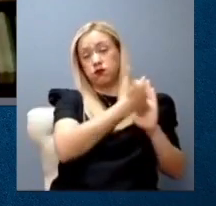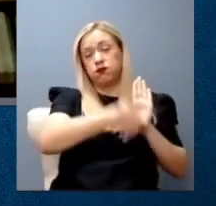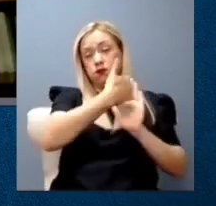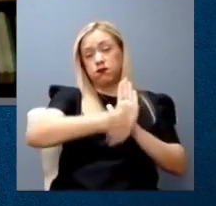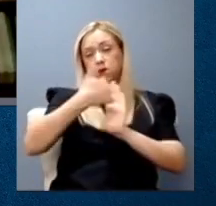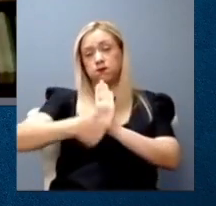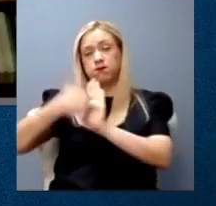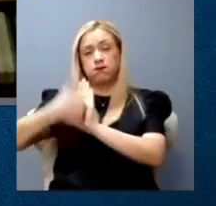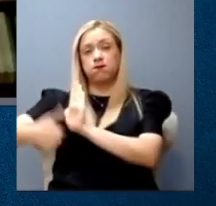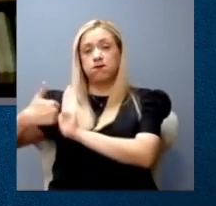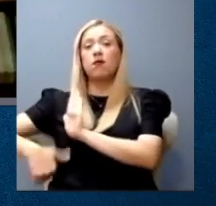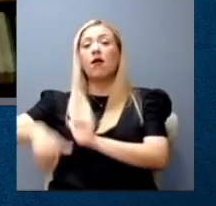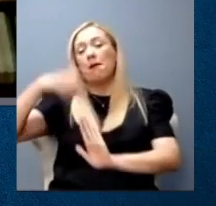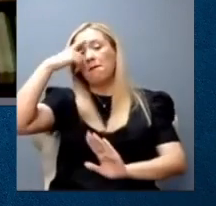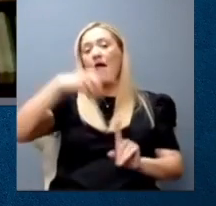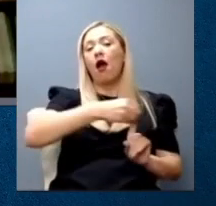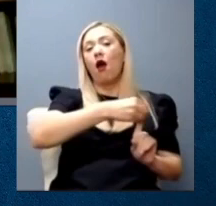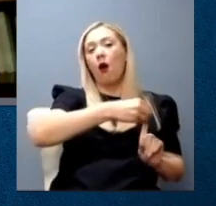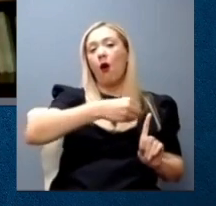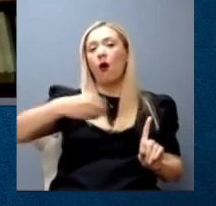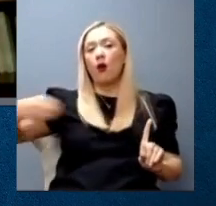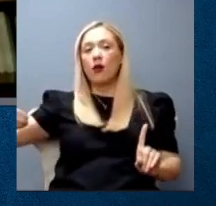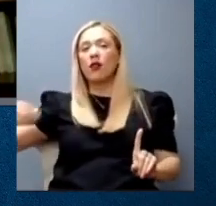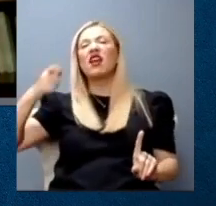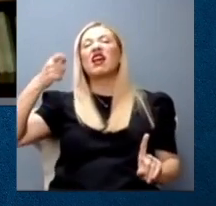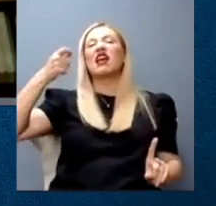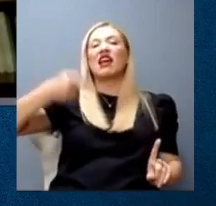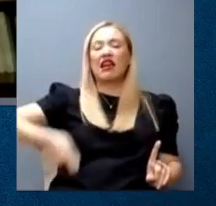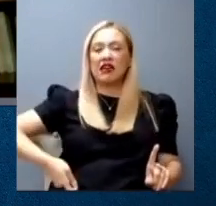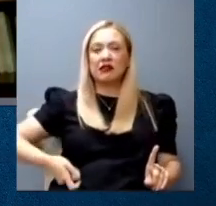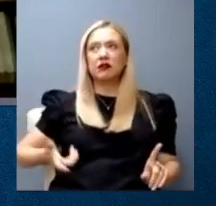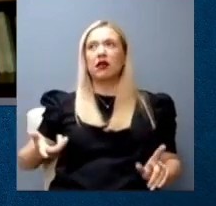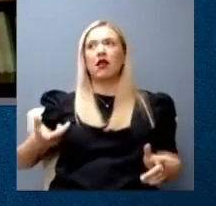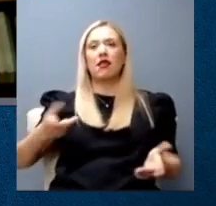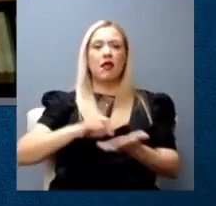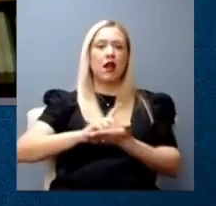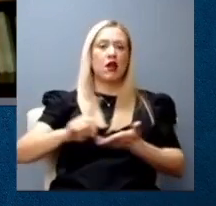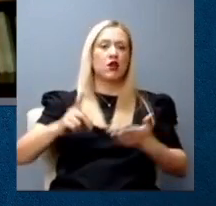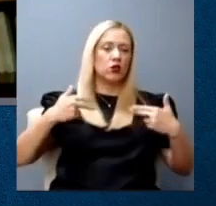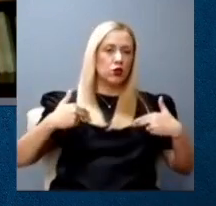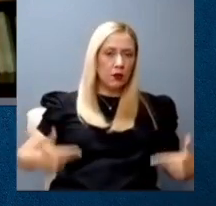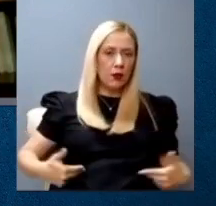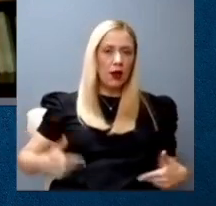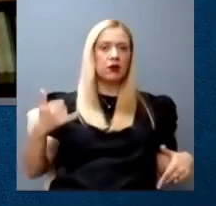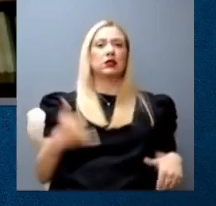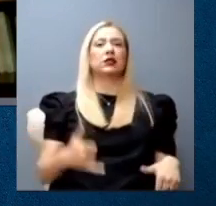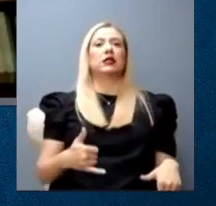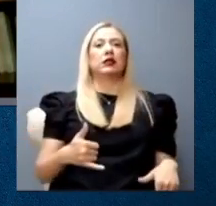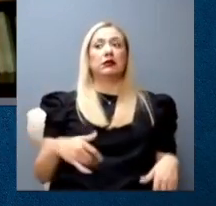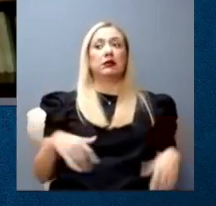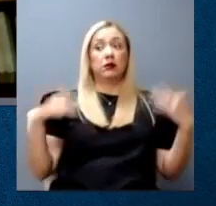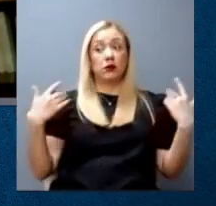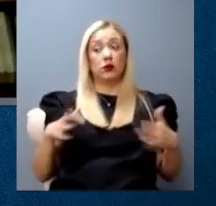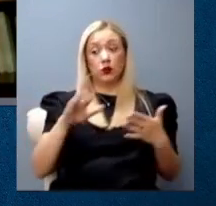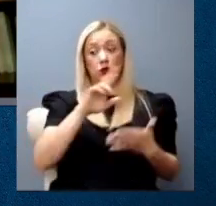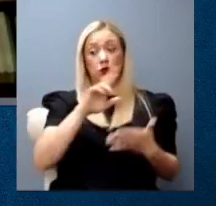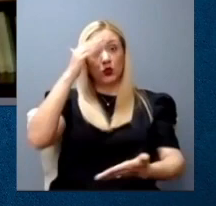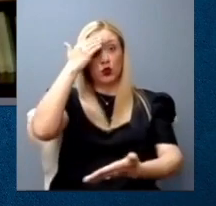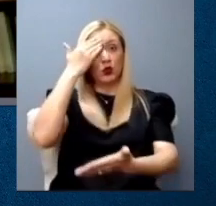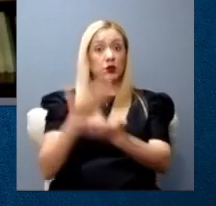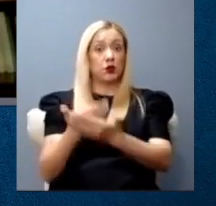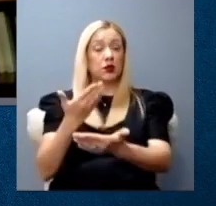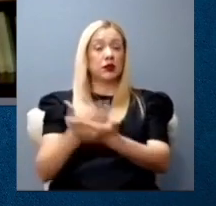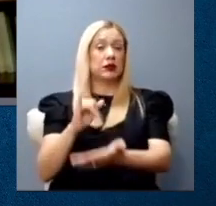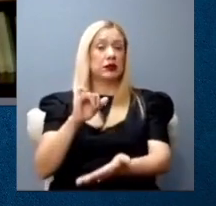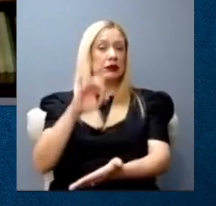regulan sectorialmente o regulan aspectos concretos de derechos humanos y reconocen derechos humanos